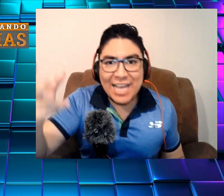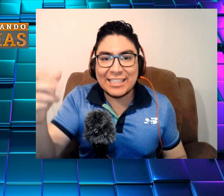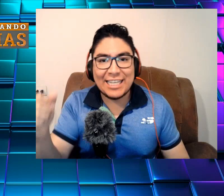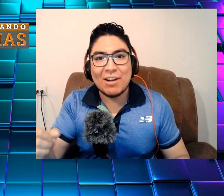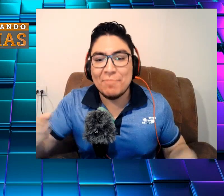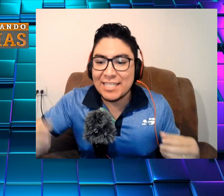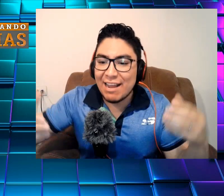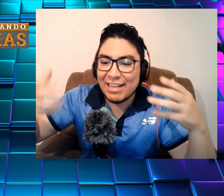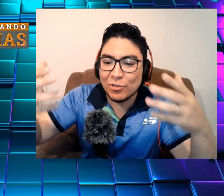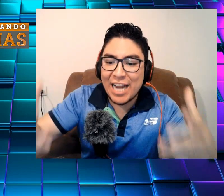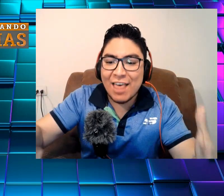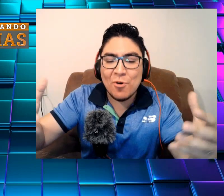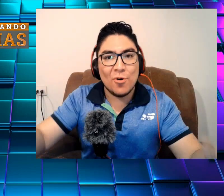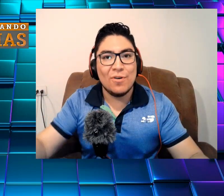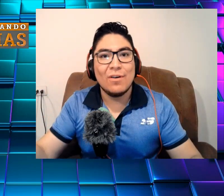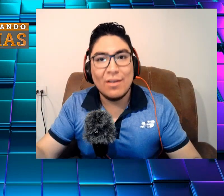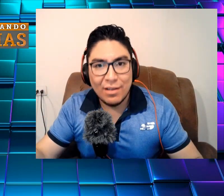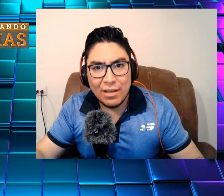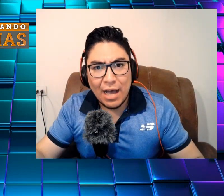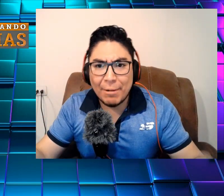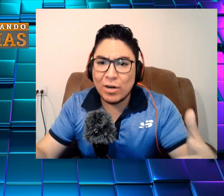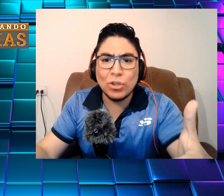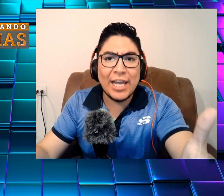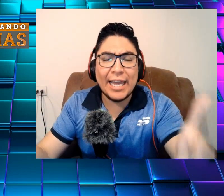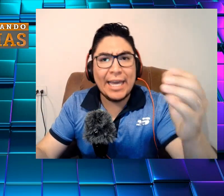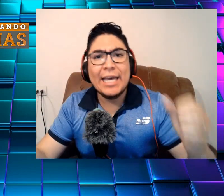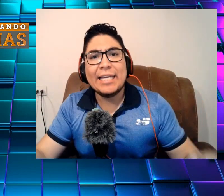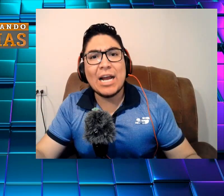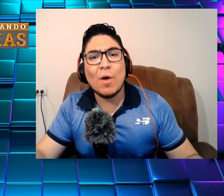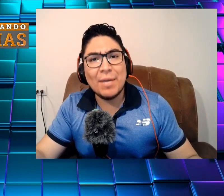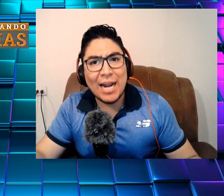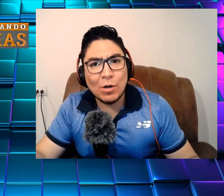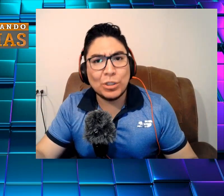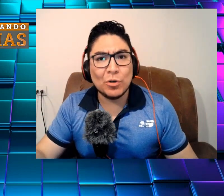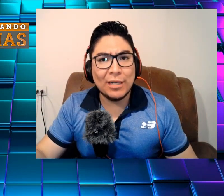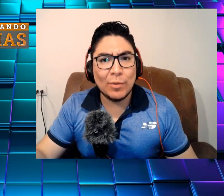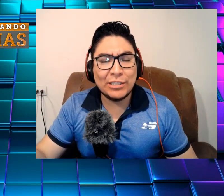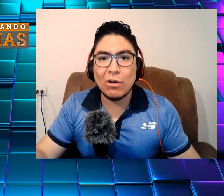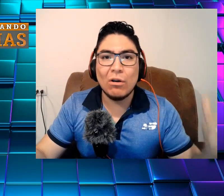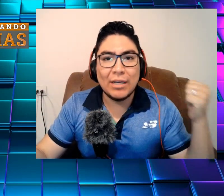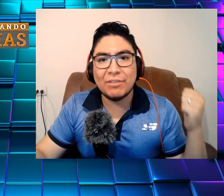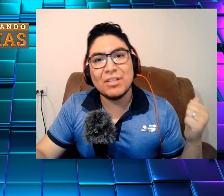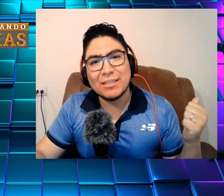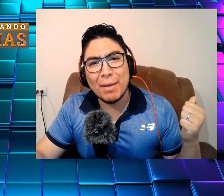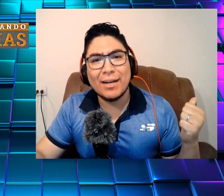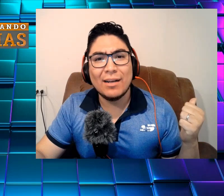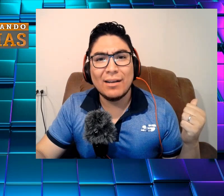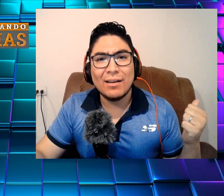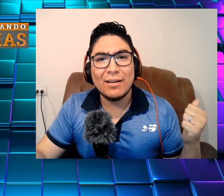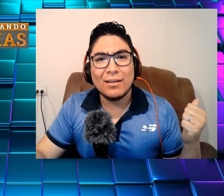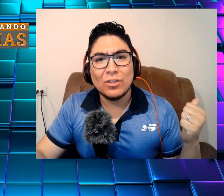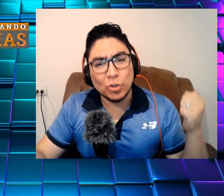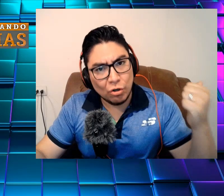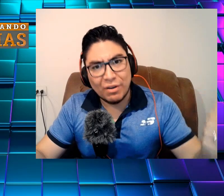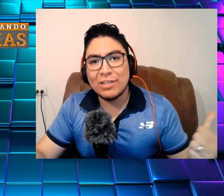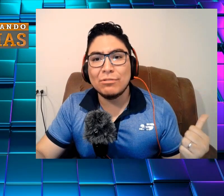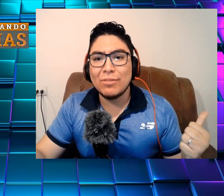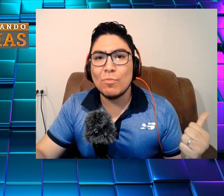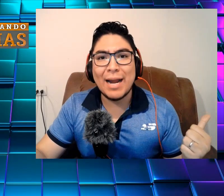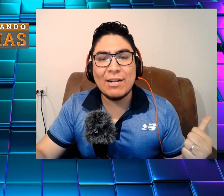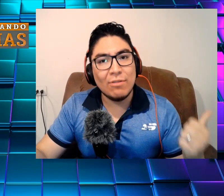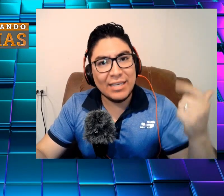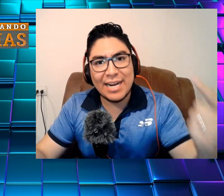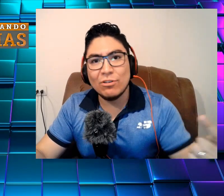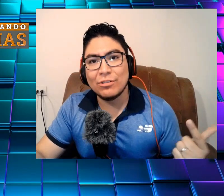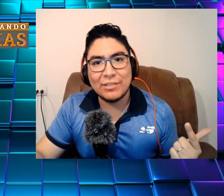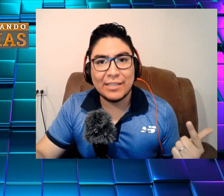cumpliese ya no hubiesen abandonado hablaron de que ya no había la lucha contra el guachi colo este fin de semana no sólo falles un